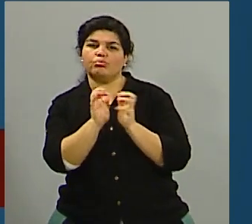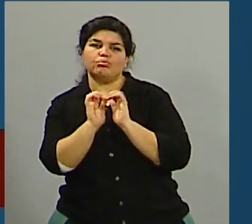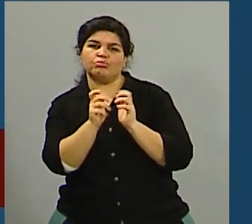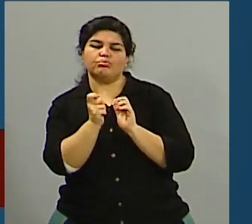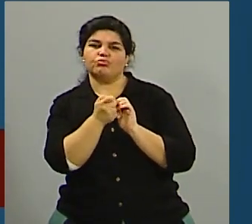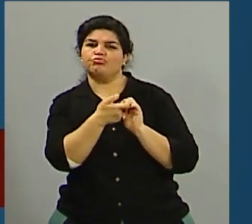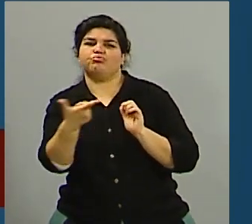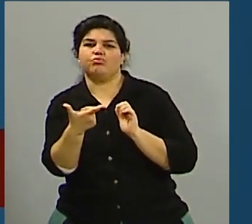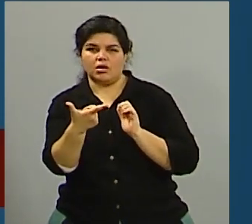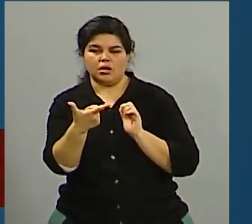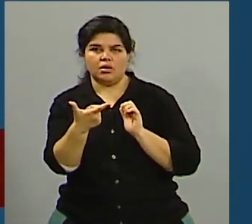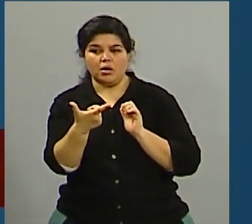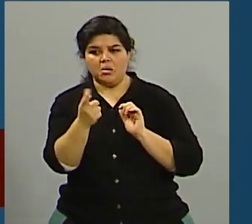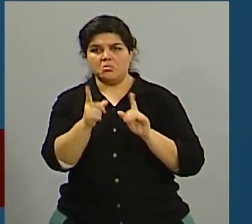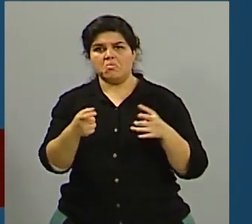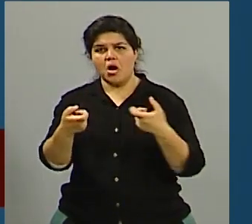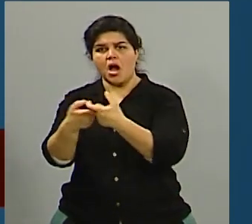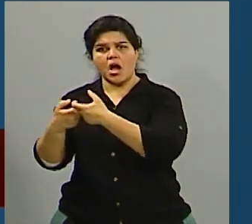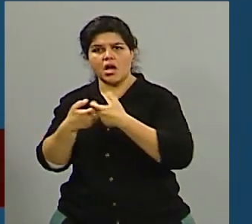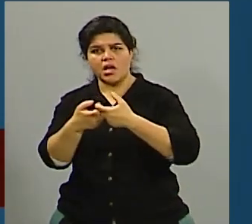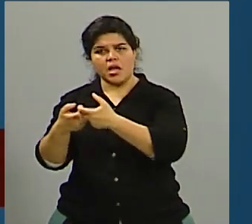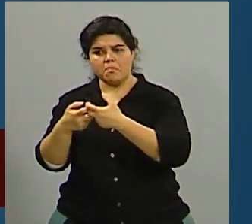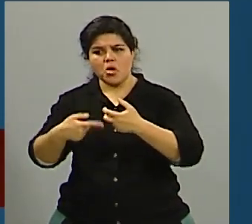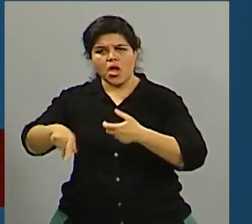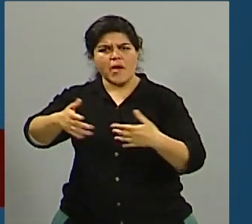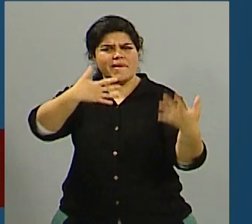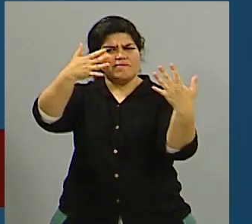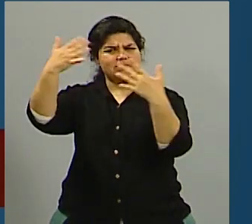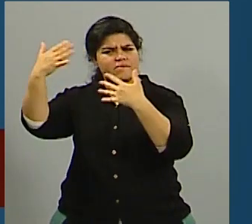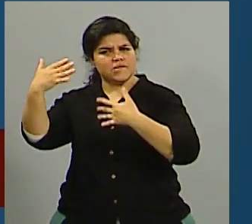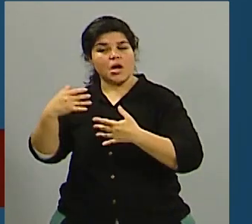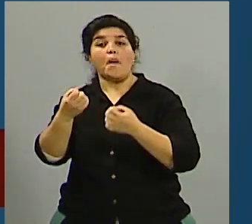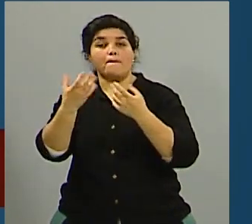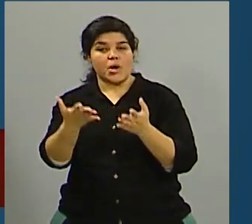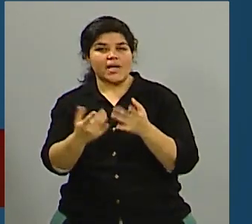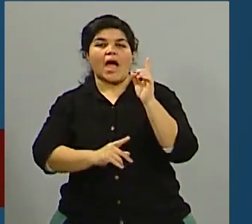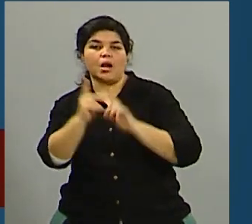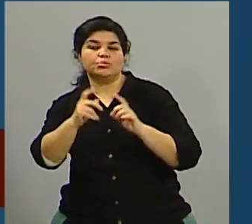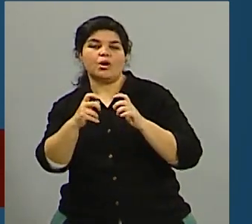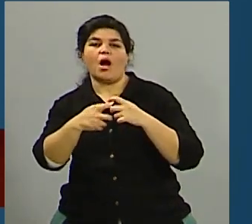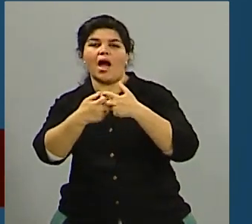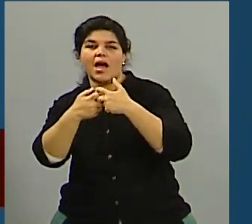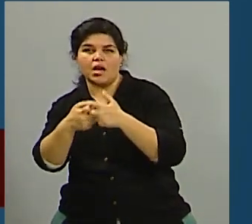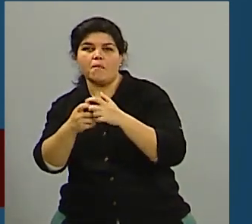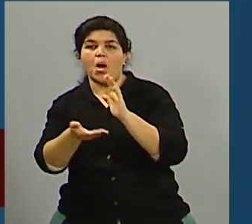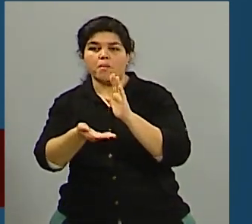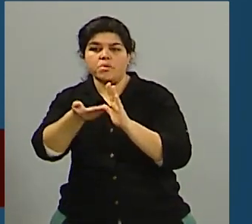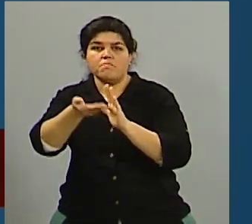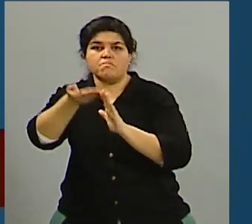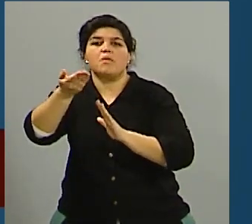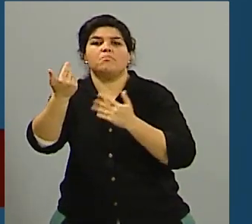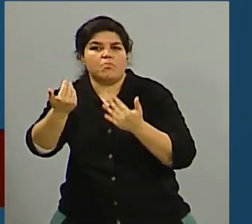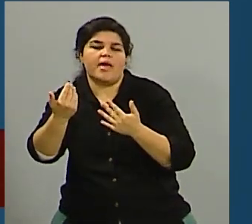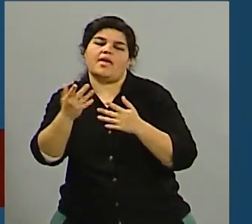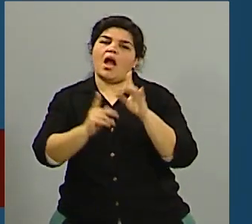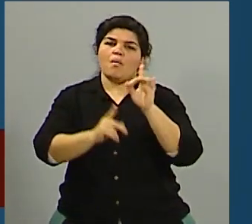propios gremios celebran esos acuerdos porque entienden que, bueno, si bien hay revisiones que son más seguidas que